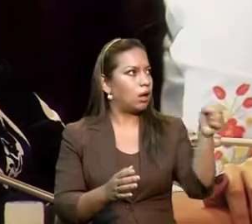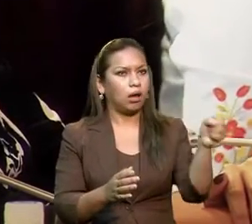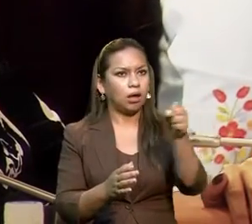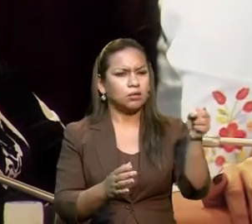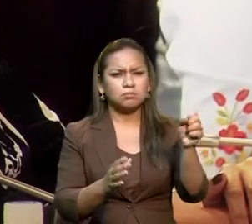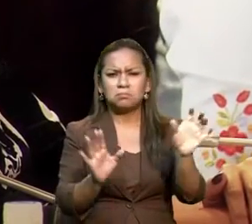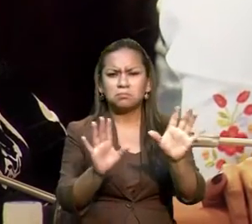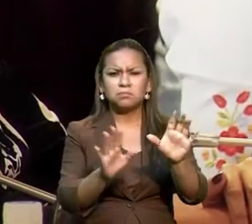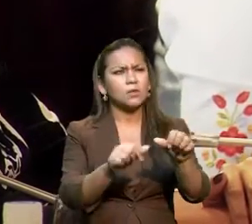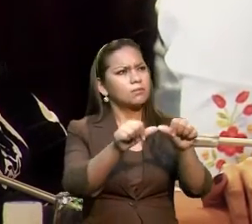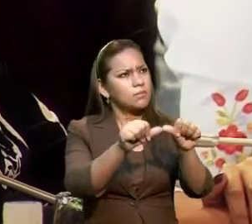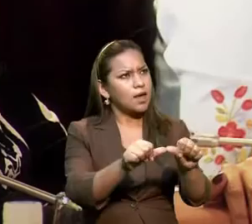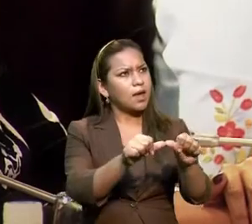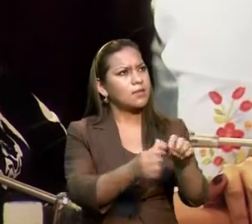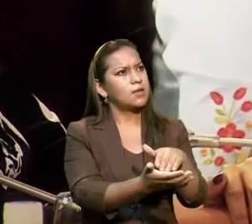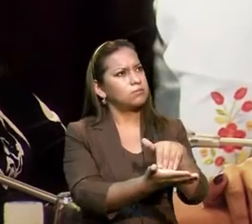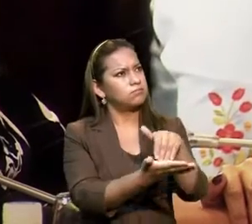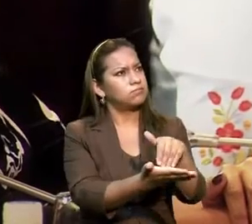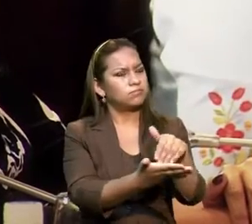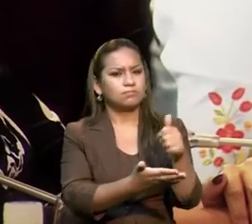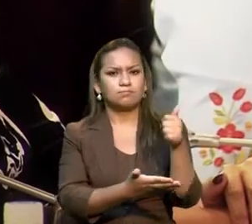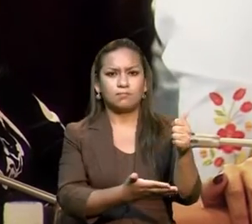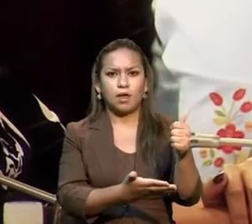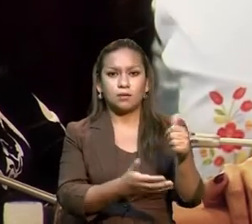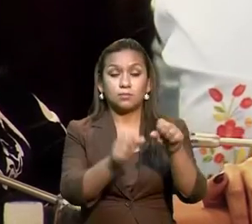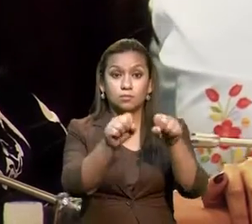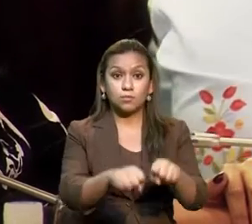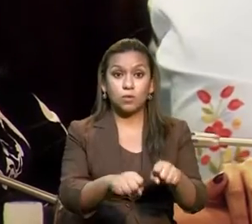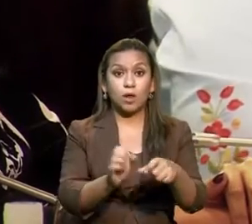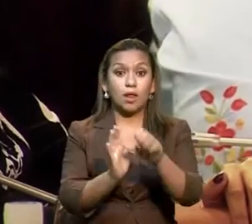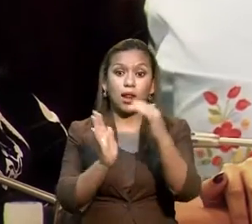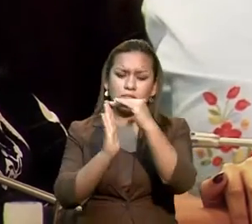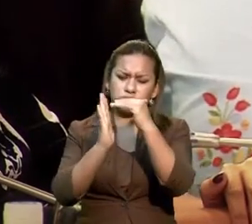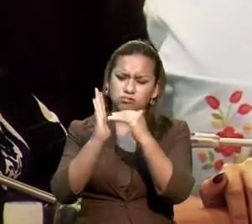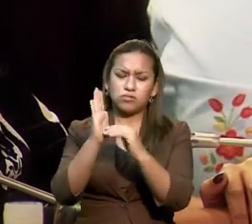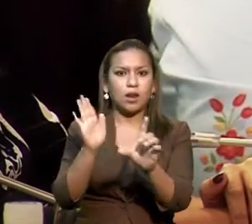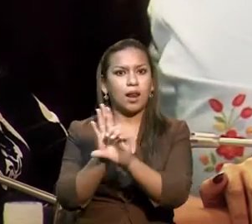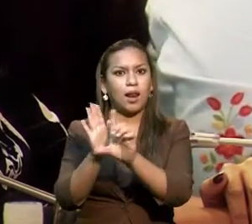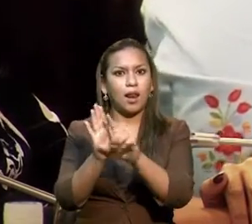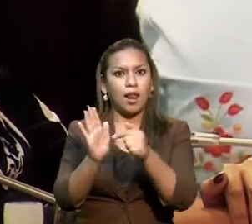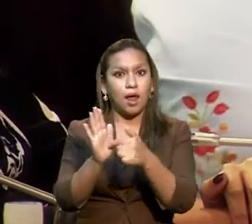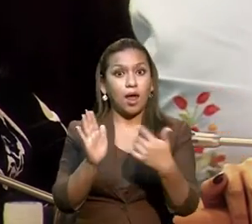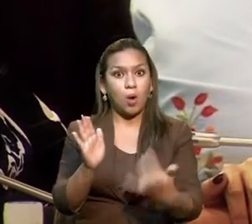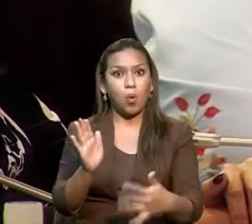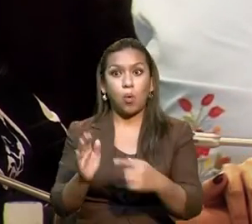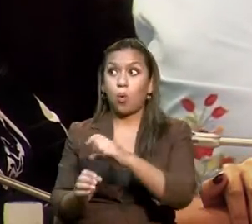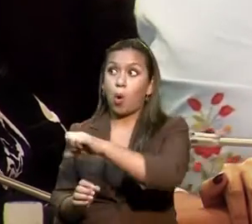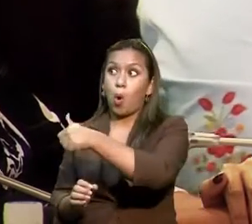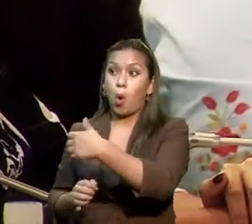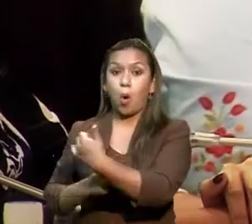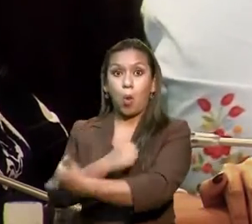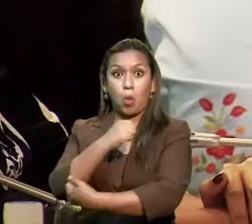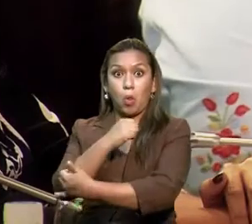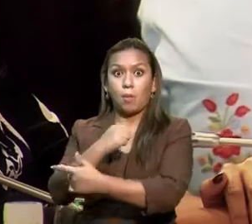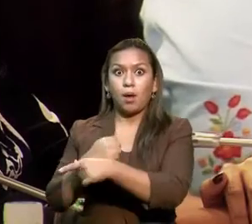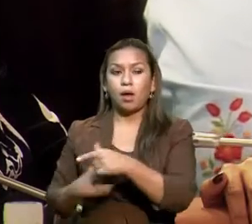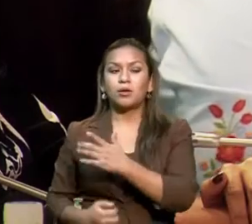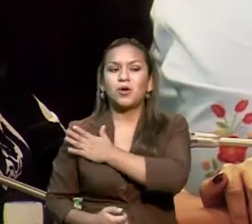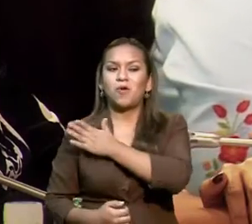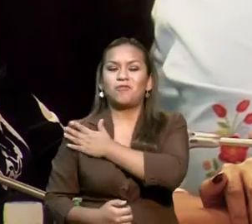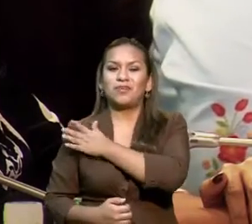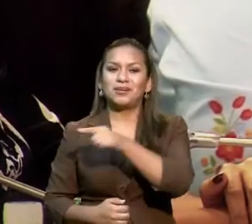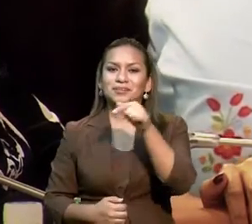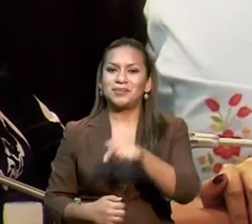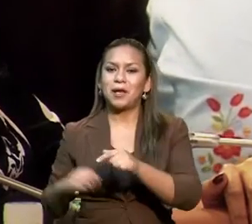tenido durante estos 10 años, sino principalmente la estabilidad jurídica necesaria para que las relaciones